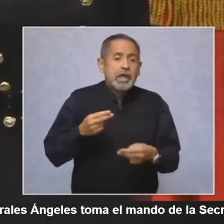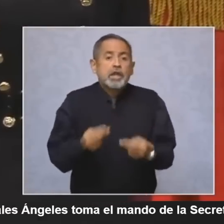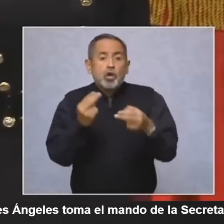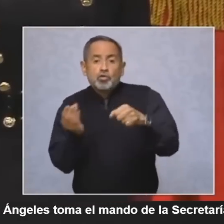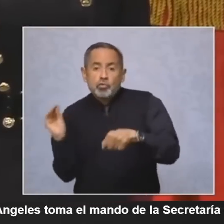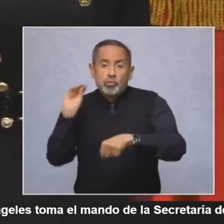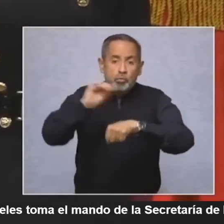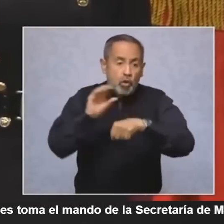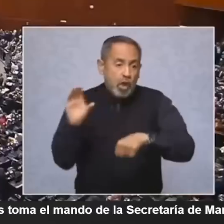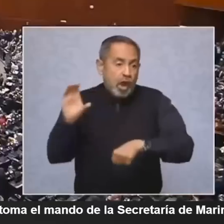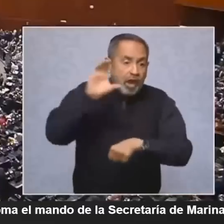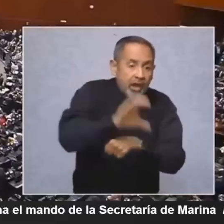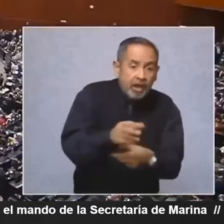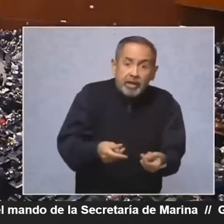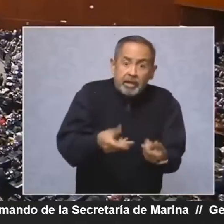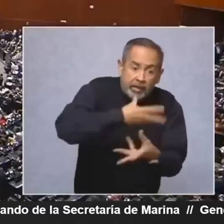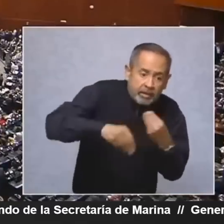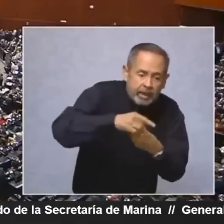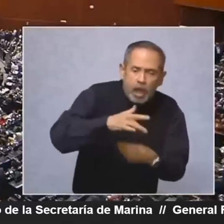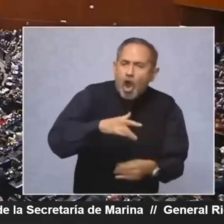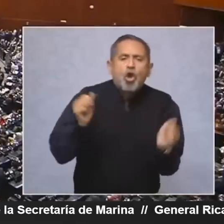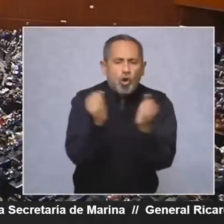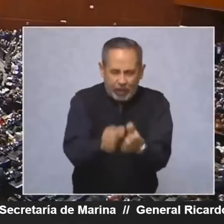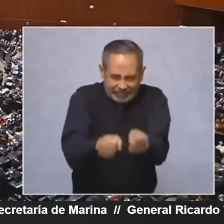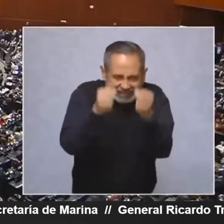en nuestro país.